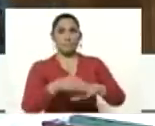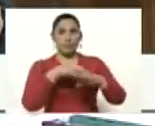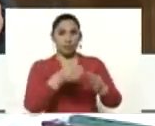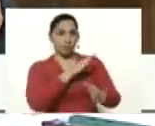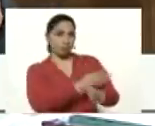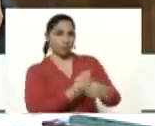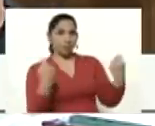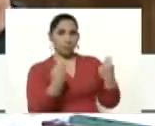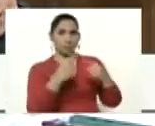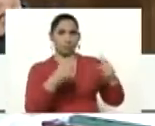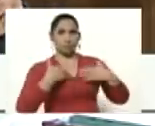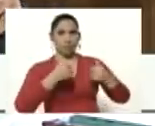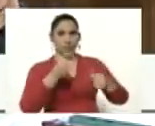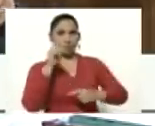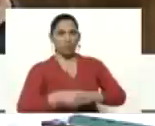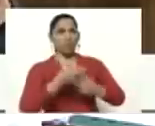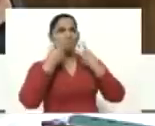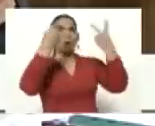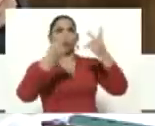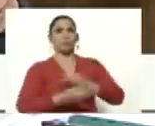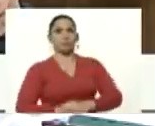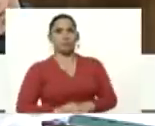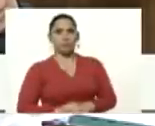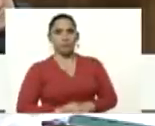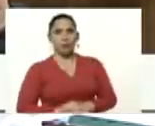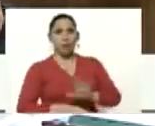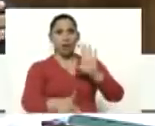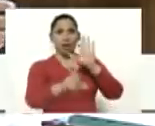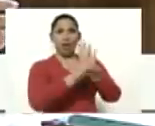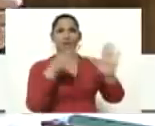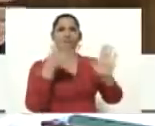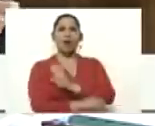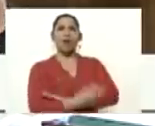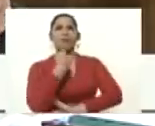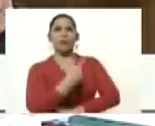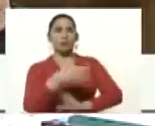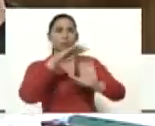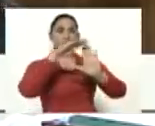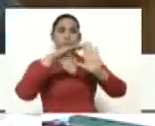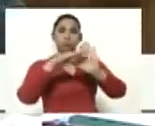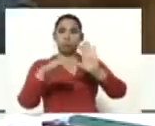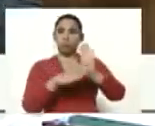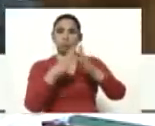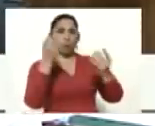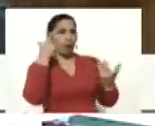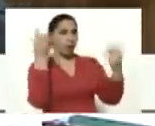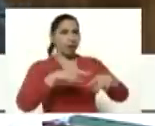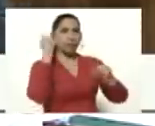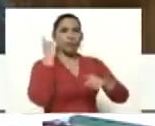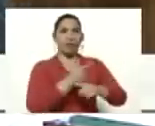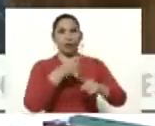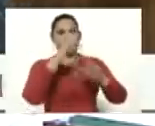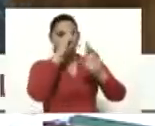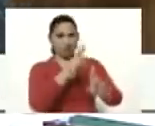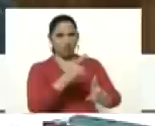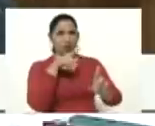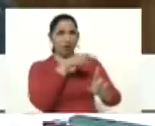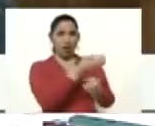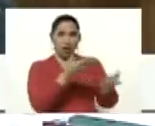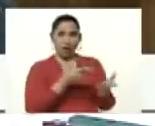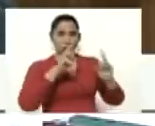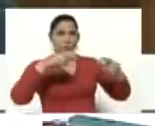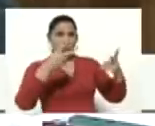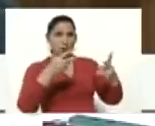Poder Popular para la Salud emitió una resolución donde está todo el protocolo que se deben cumplir en estos